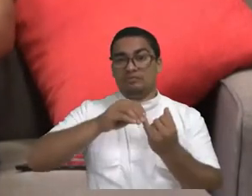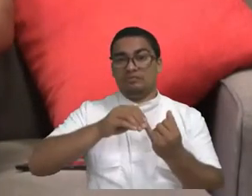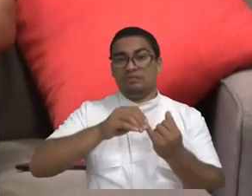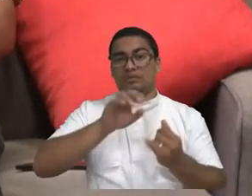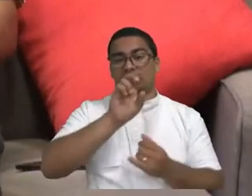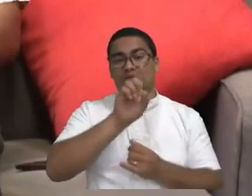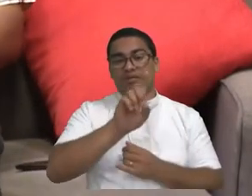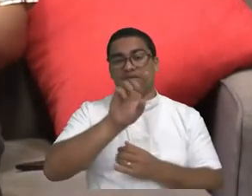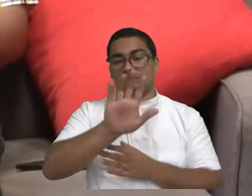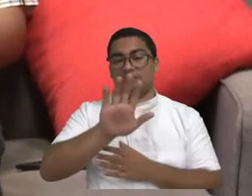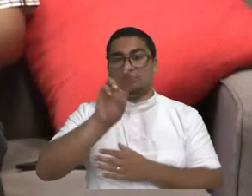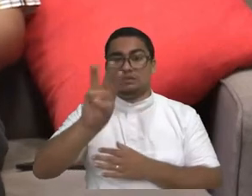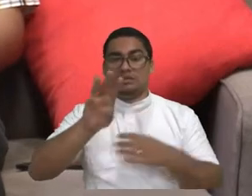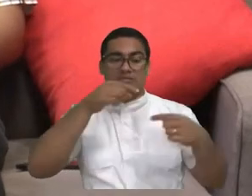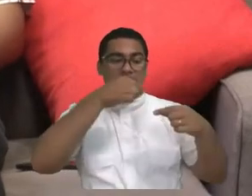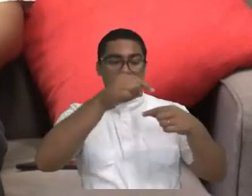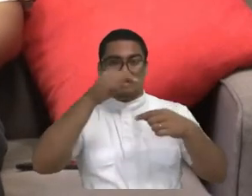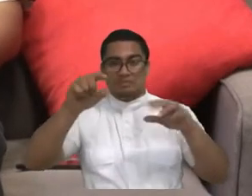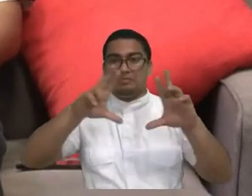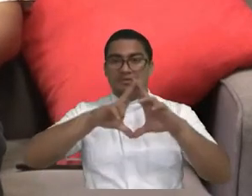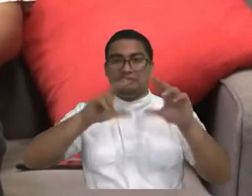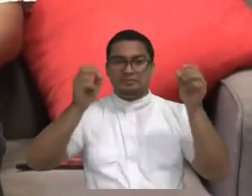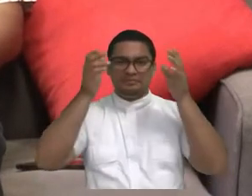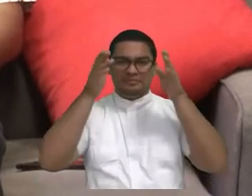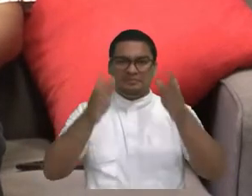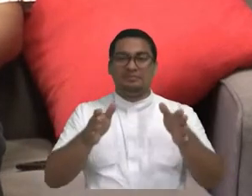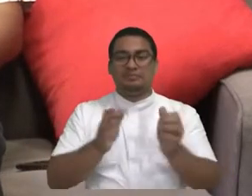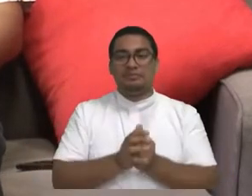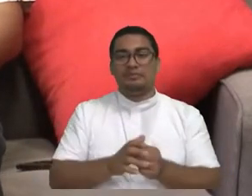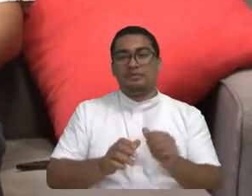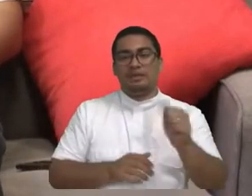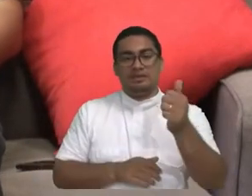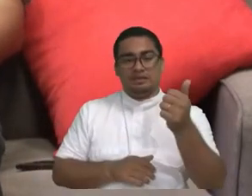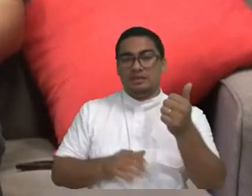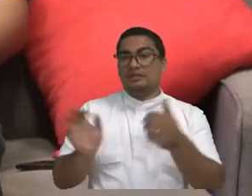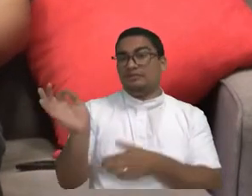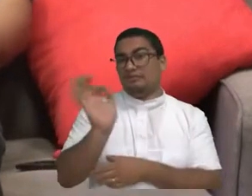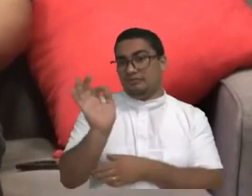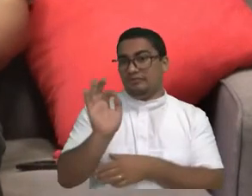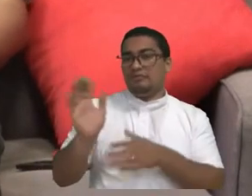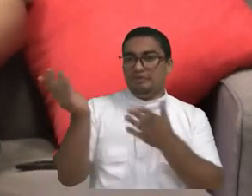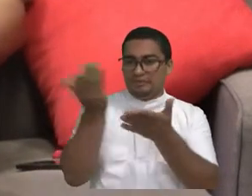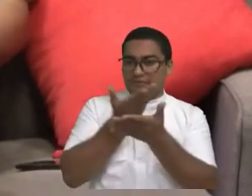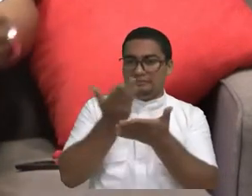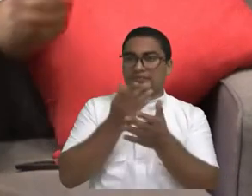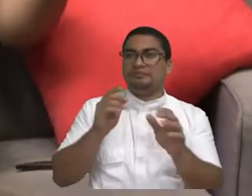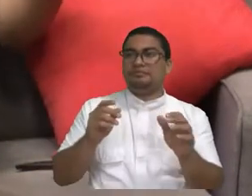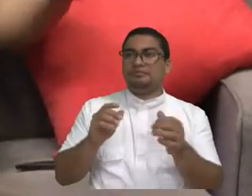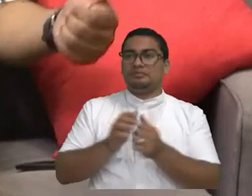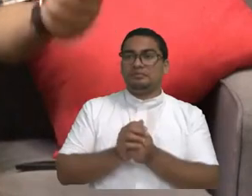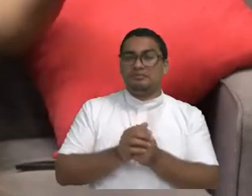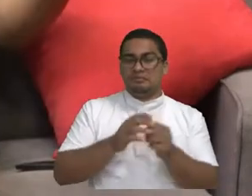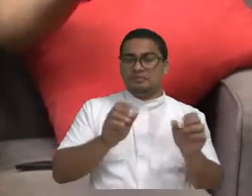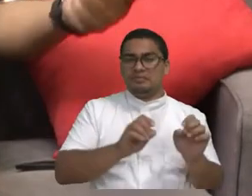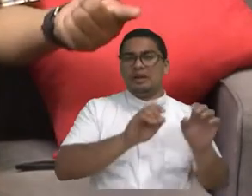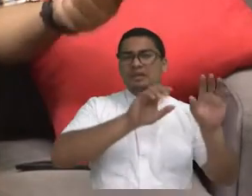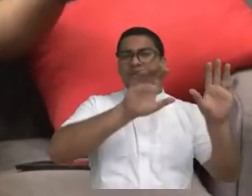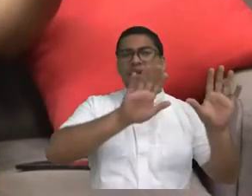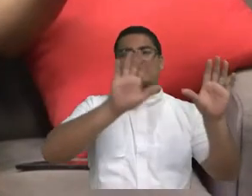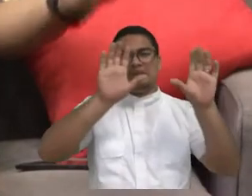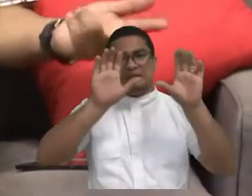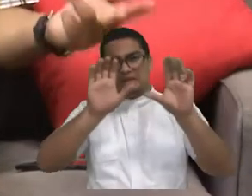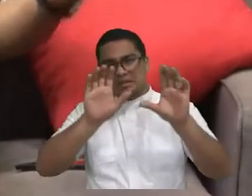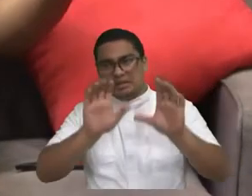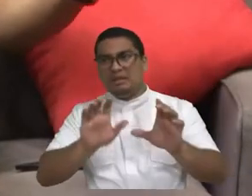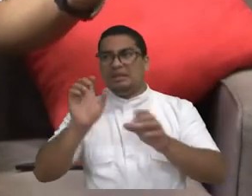153 municipios de nicaragua 6 modalidades de estudio ello incluye turno matutino vespertino